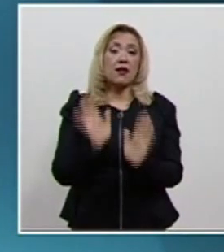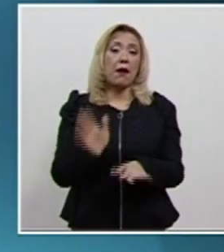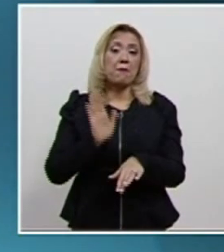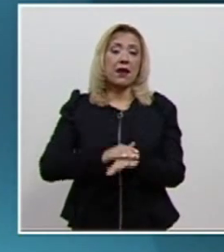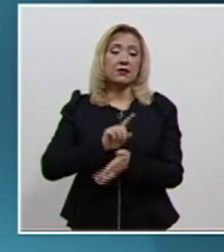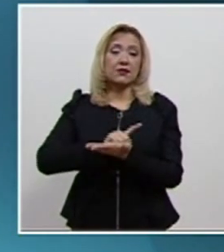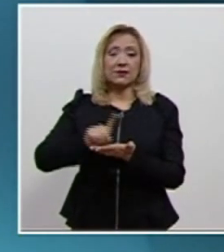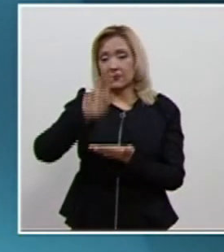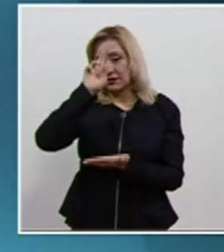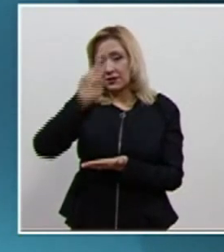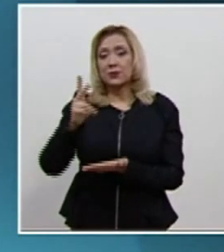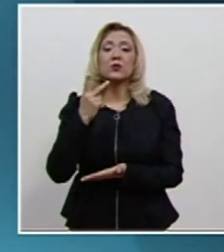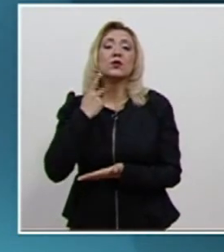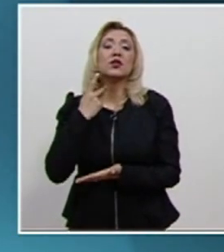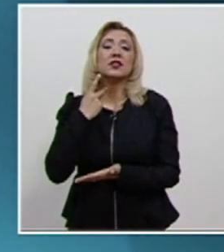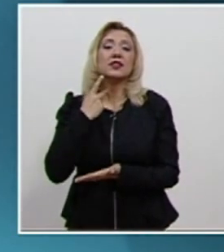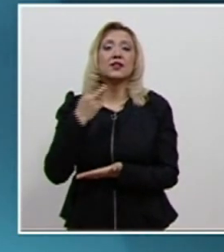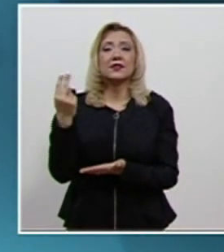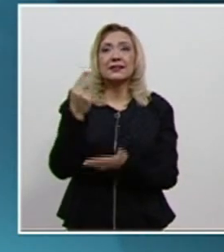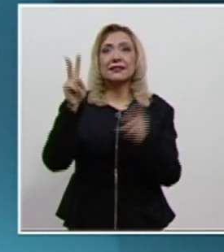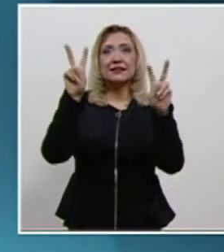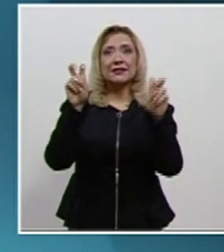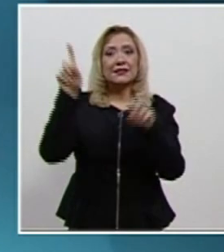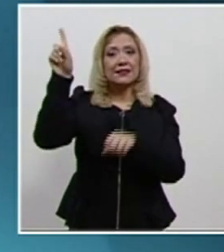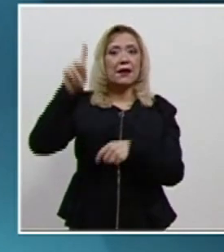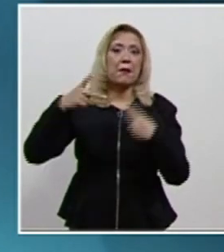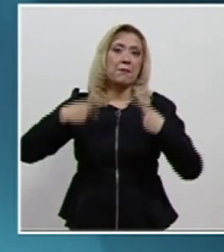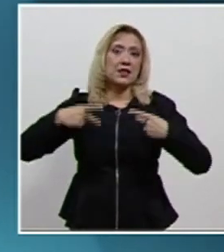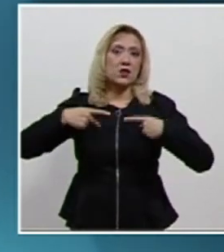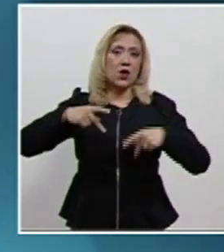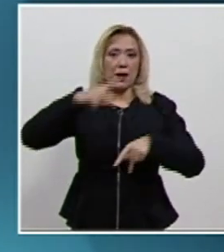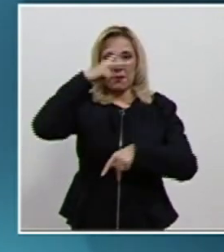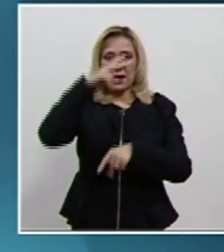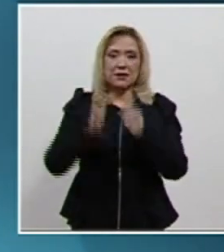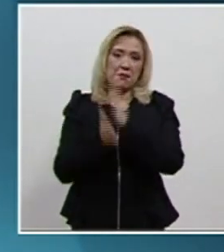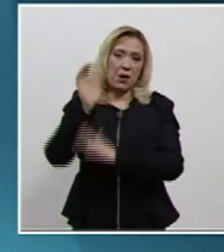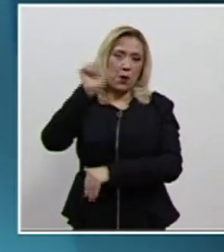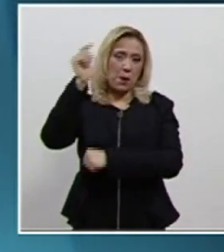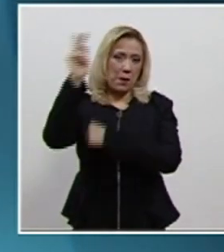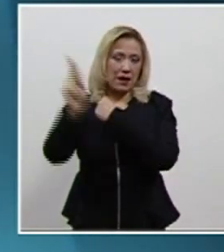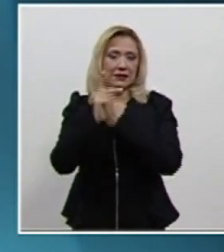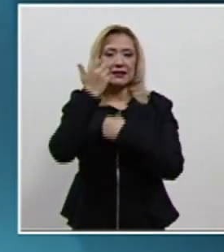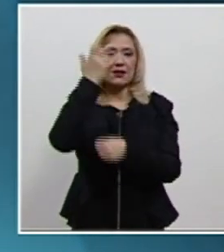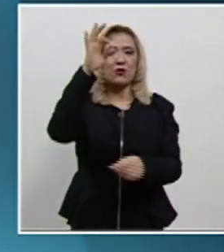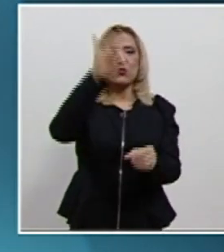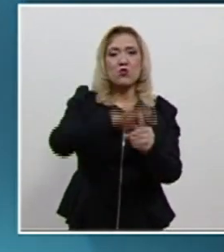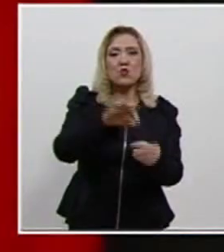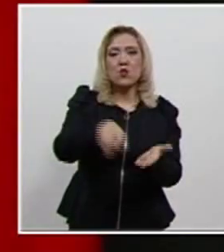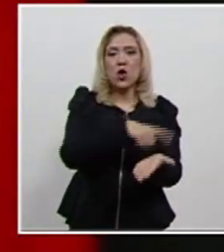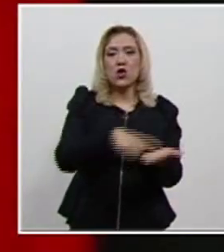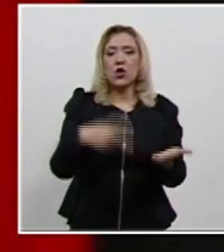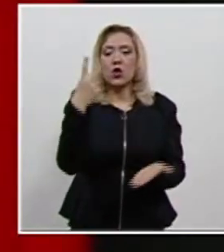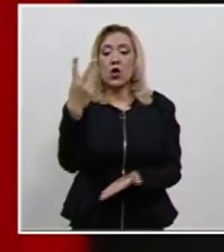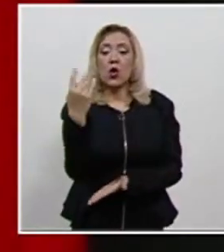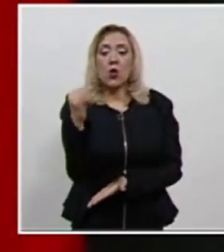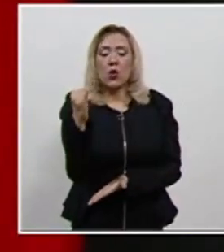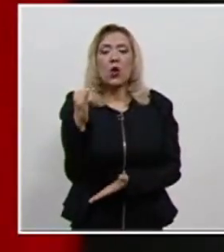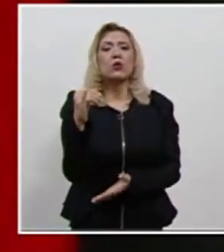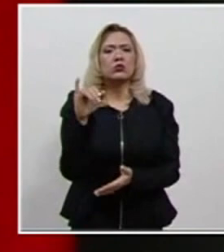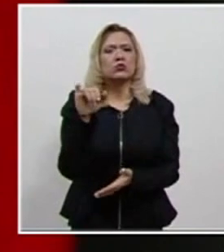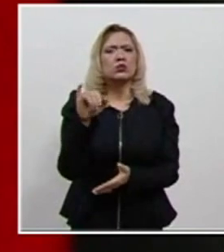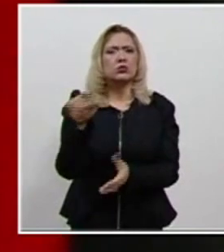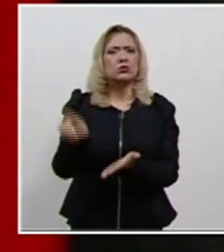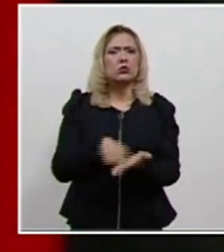de los mexicanos que residen en el exterior. Destacó que en las elecciones federales del 2 de junio habrá voto presencial